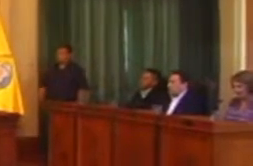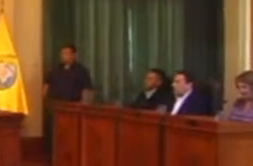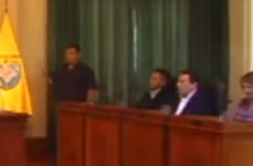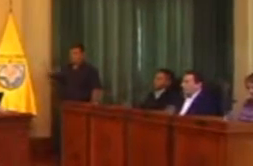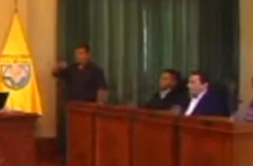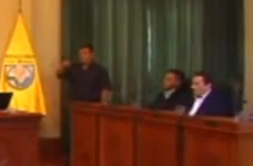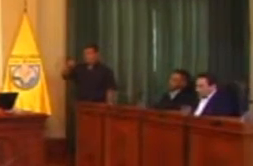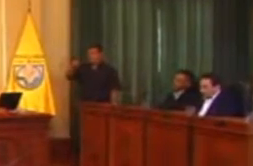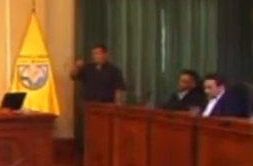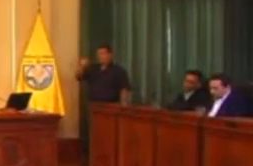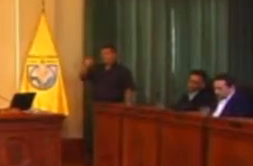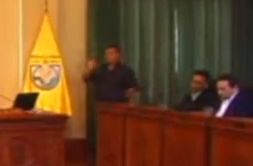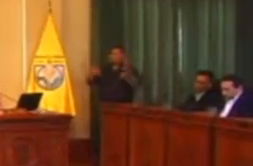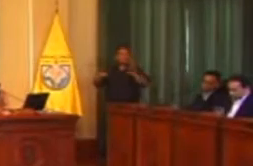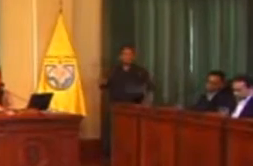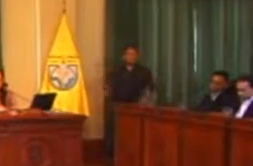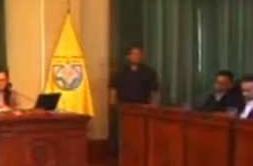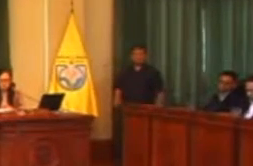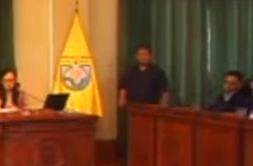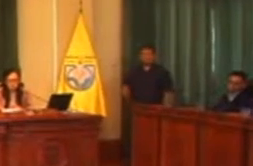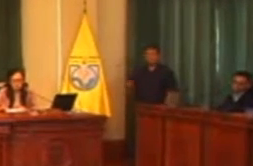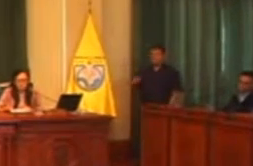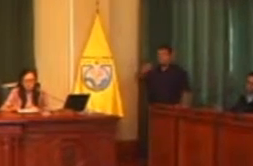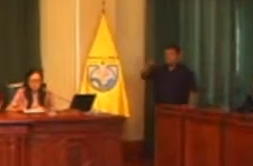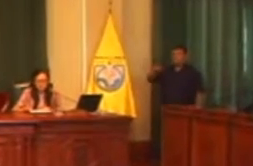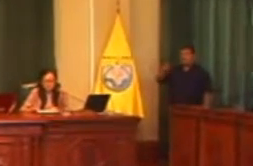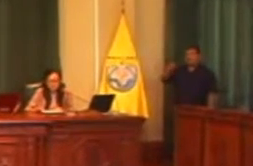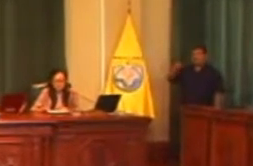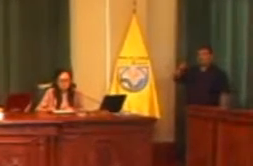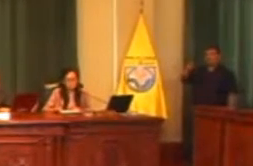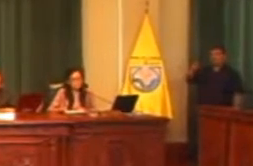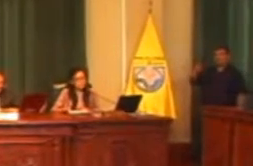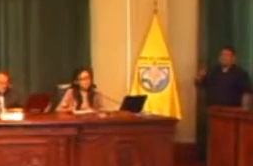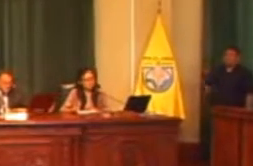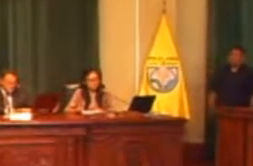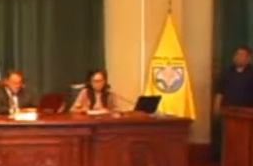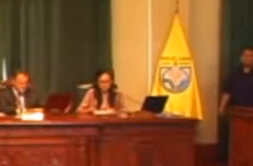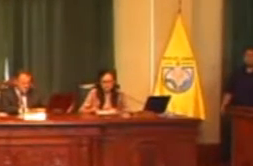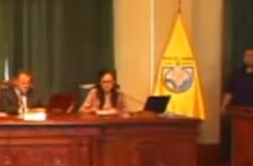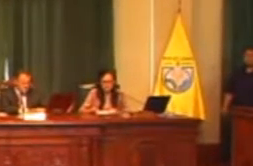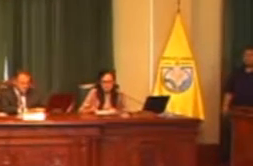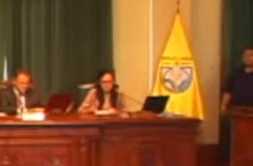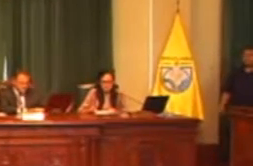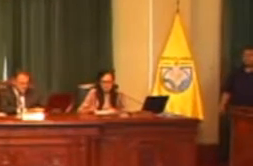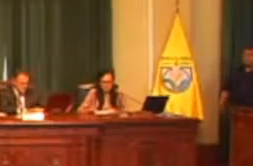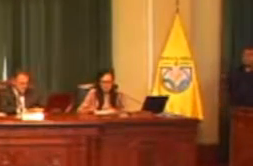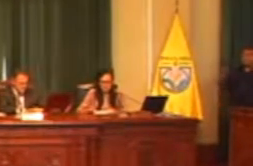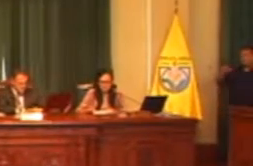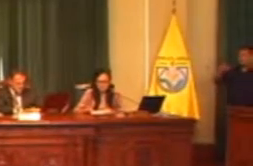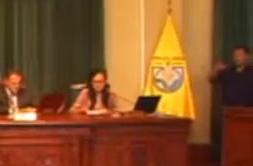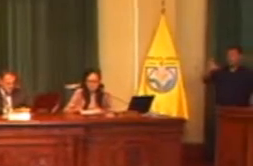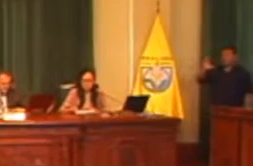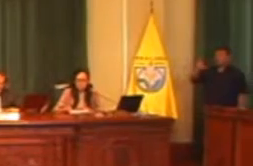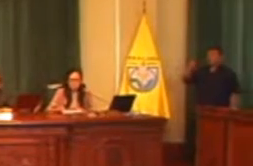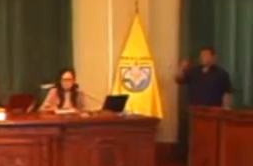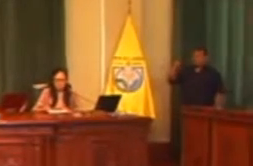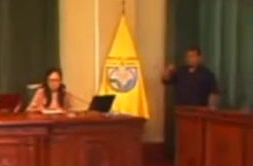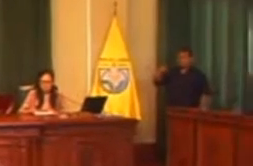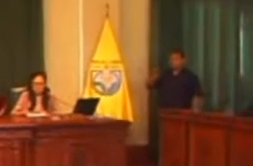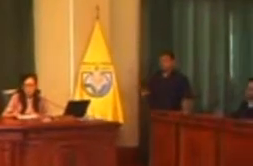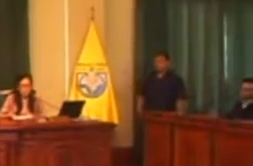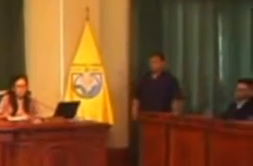Señor Martín Bustamante Castro. Presente. Señor Jorge de Albertis González del Riego. Señor Alfredo Sousa